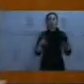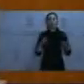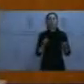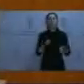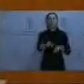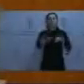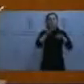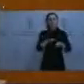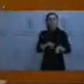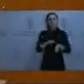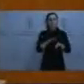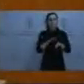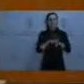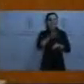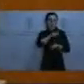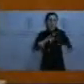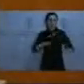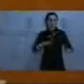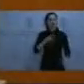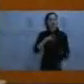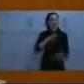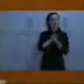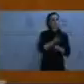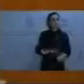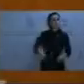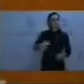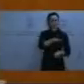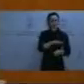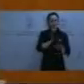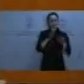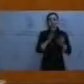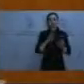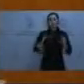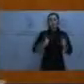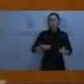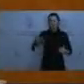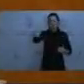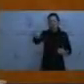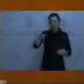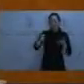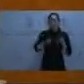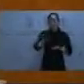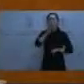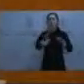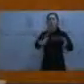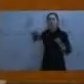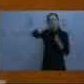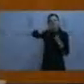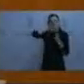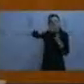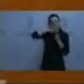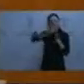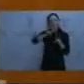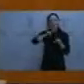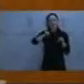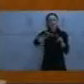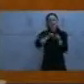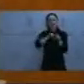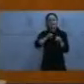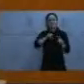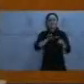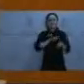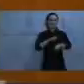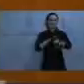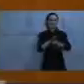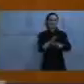y enfrentarse con los ganadores de la zona. No hay tejones, o no saben que la población, por ejemplo, de tejones está aumentando además de